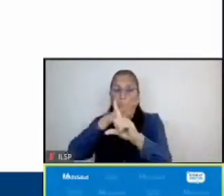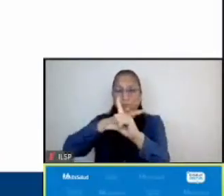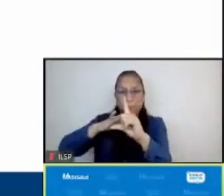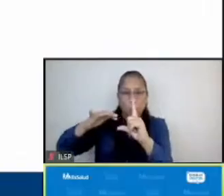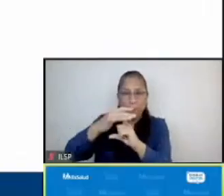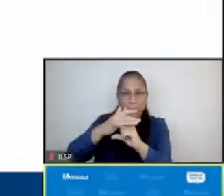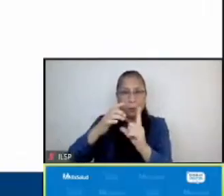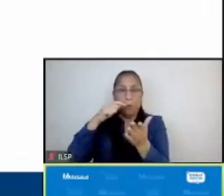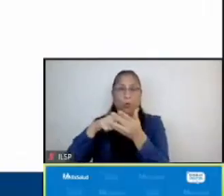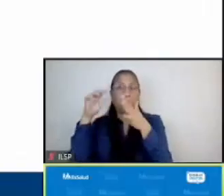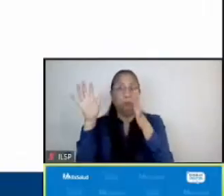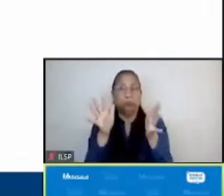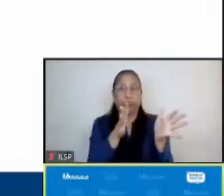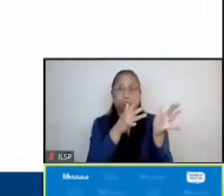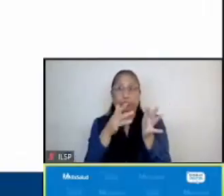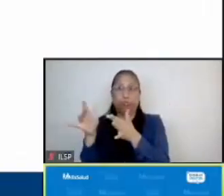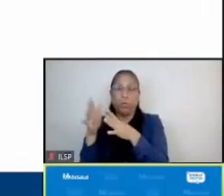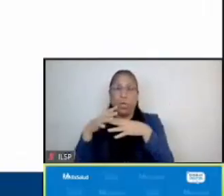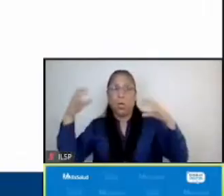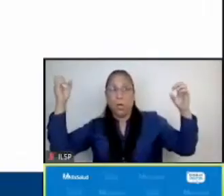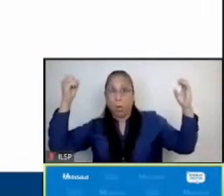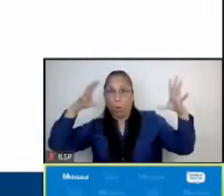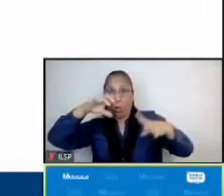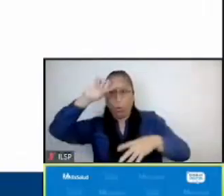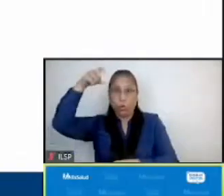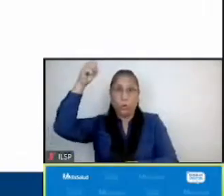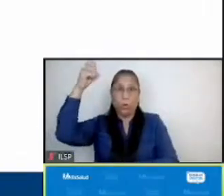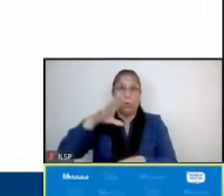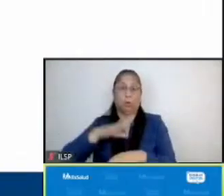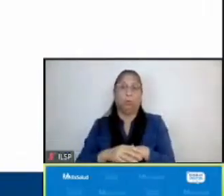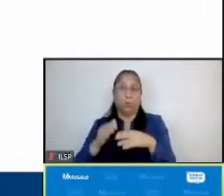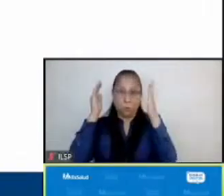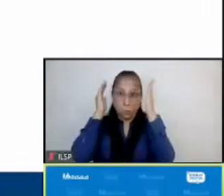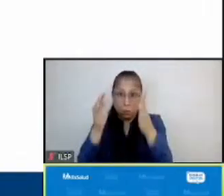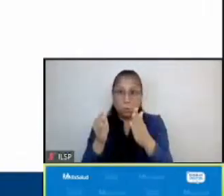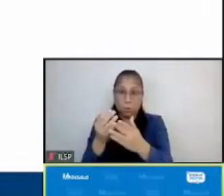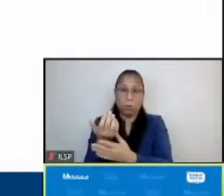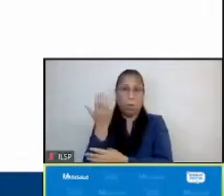ambientes ventilados y luz solar. Entonces, si nos abocamos a lo que dije anteriormente,